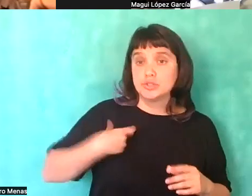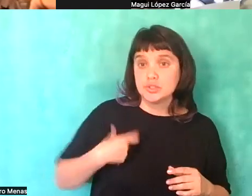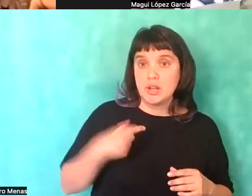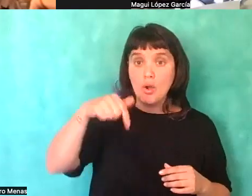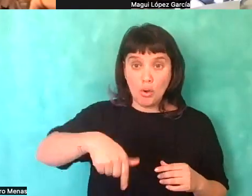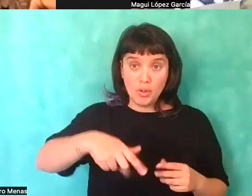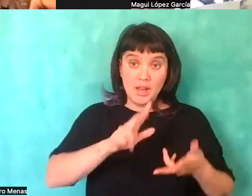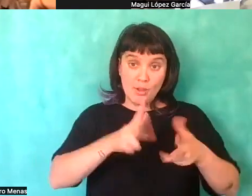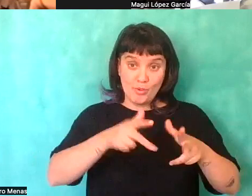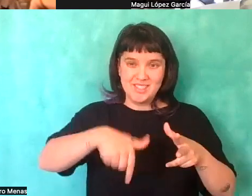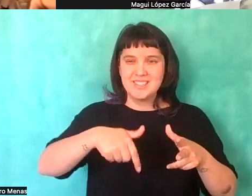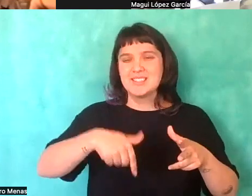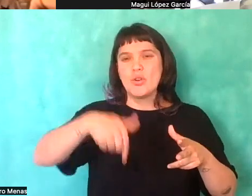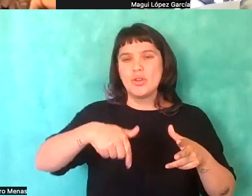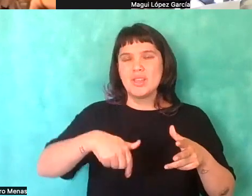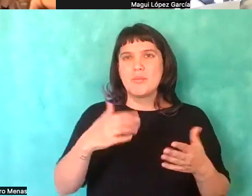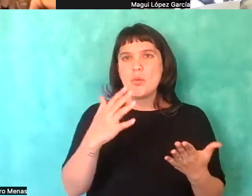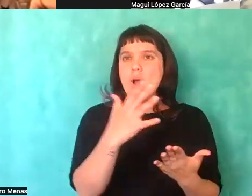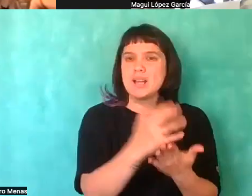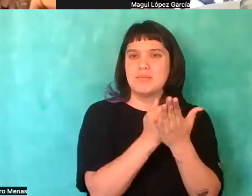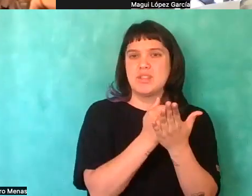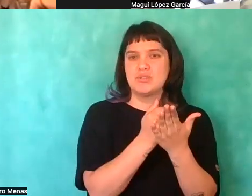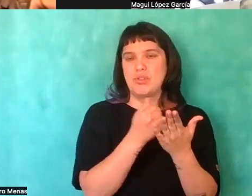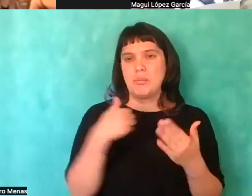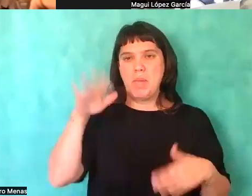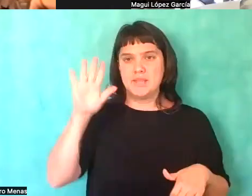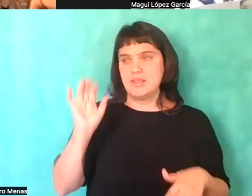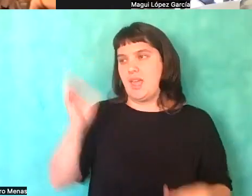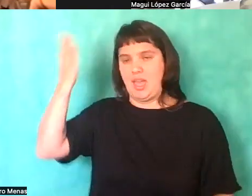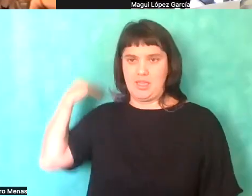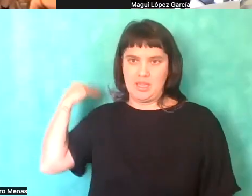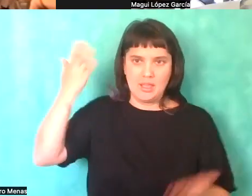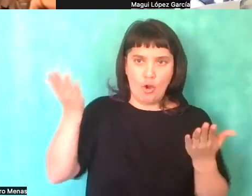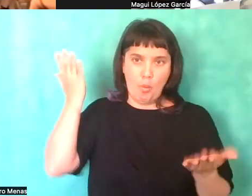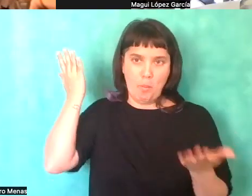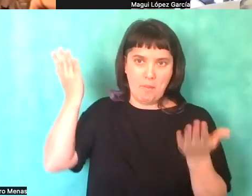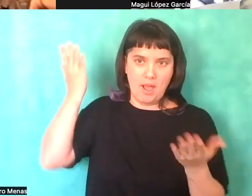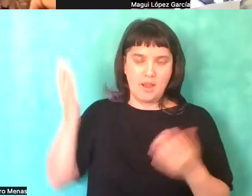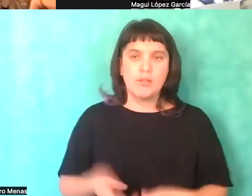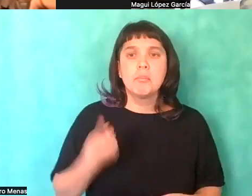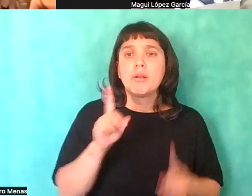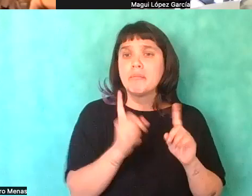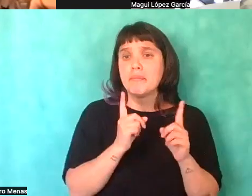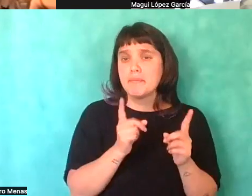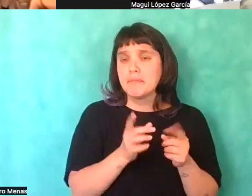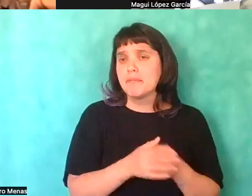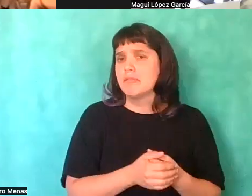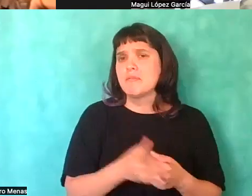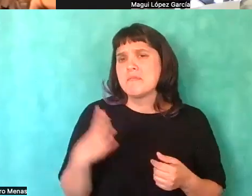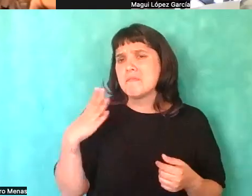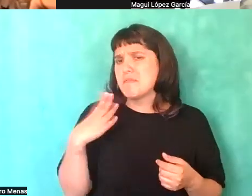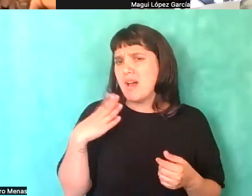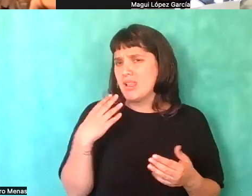tiene mayor aceptación que por ahí un tiempo atrás. Pero bueno, todavía sigue habiendo mucho por hacer. Pero